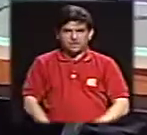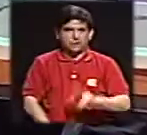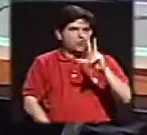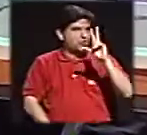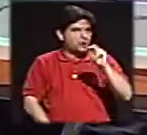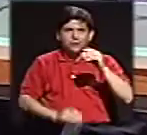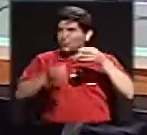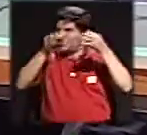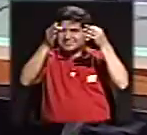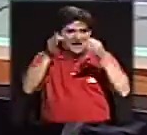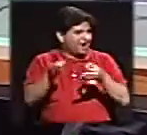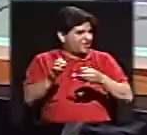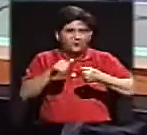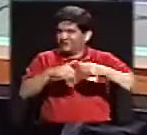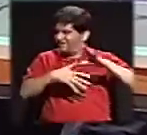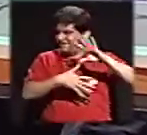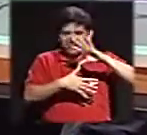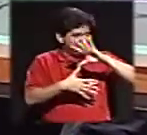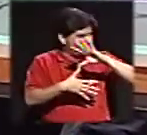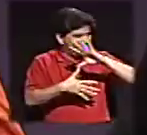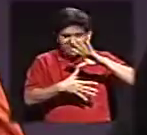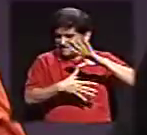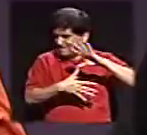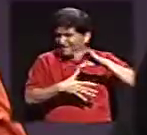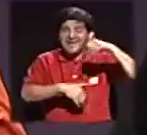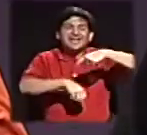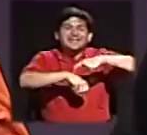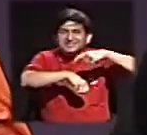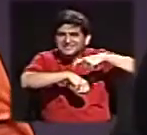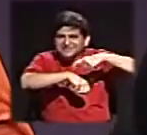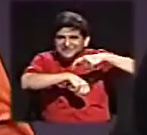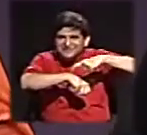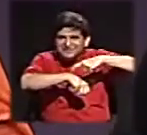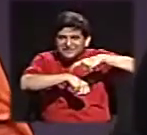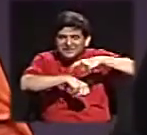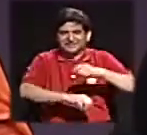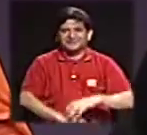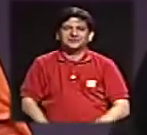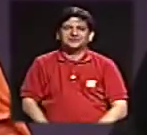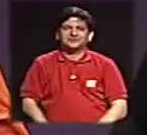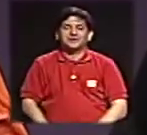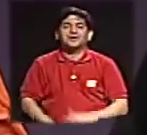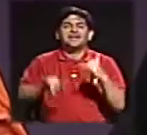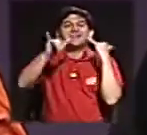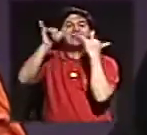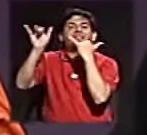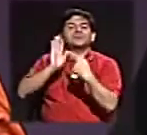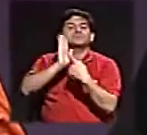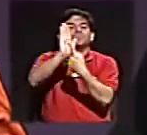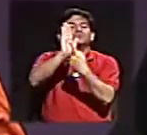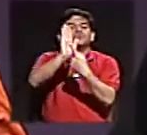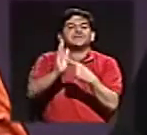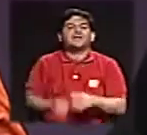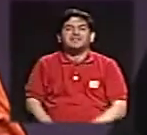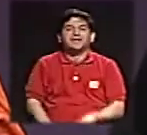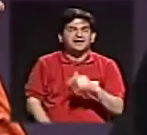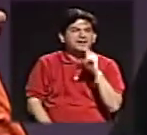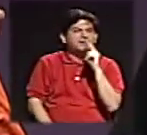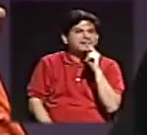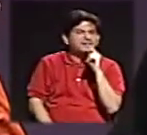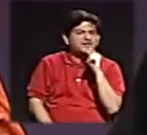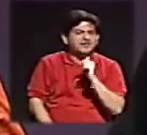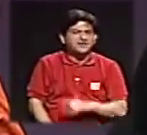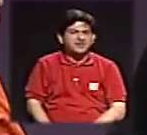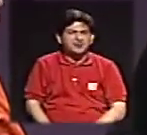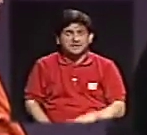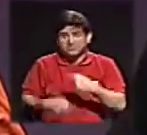No es a la Corte Interamericana de Derechos Humanos. O sea, en este momento la denuncia fue presentada, ¿verdad? Y ustedes